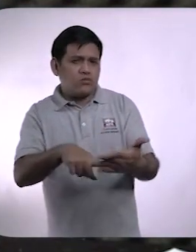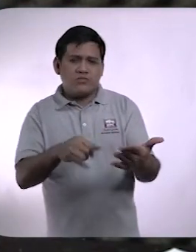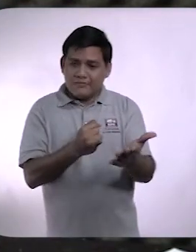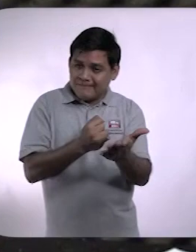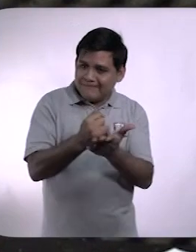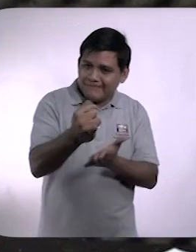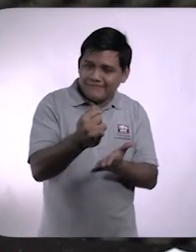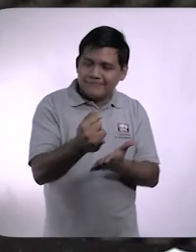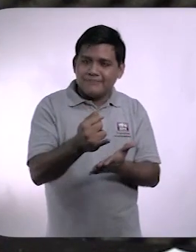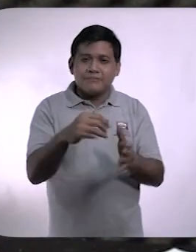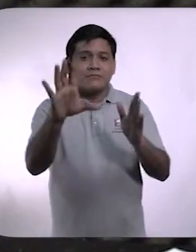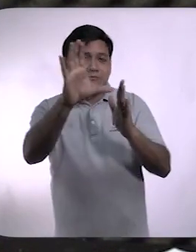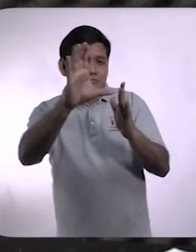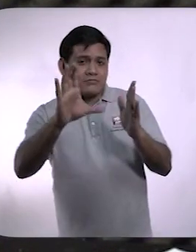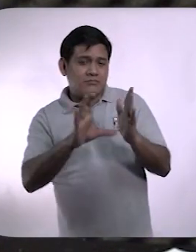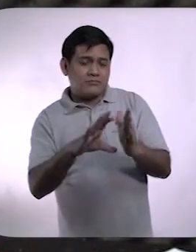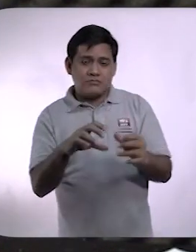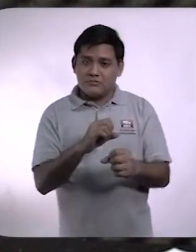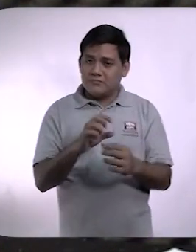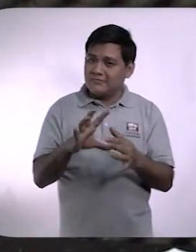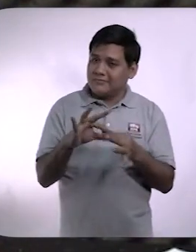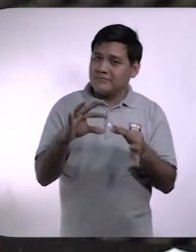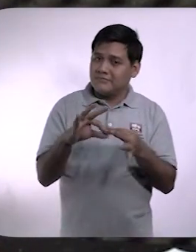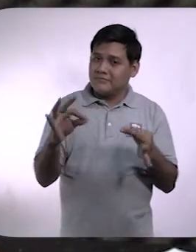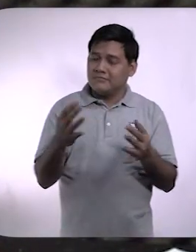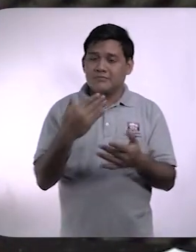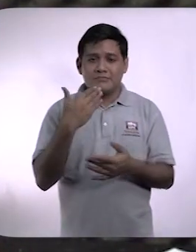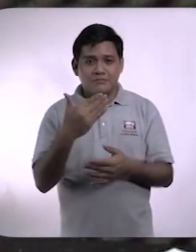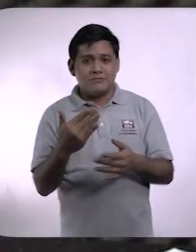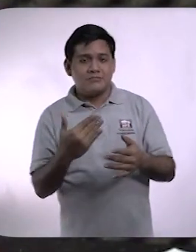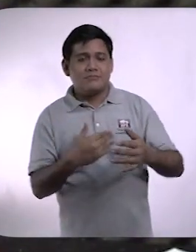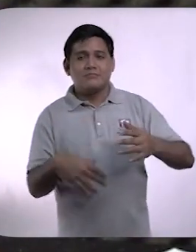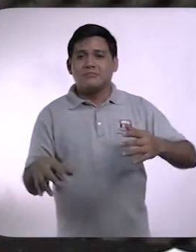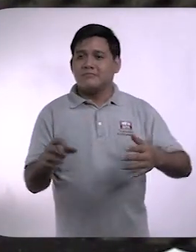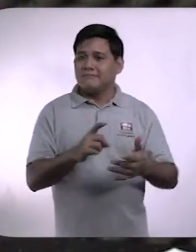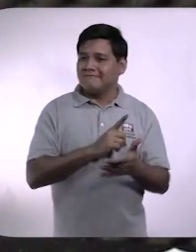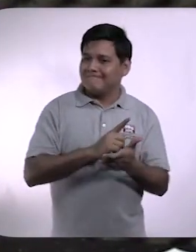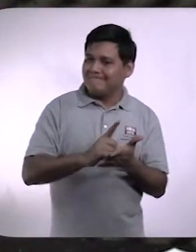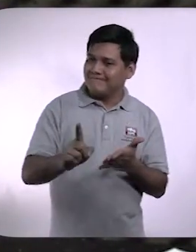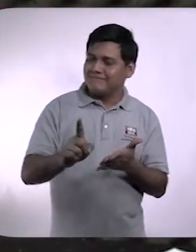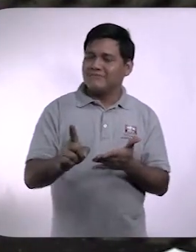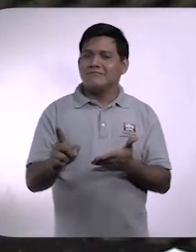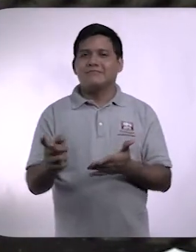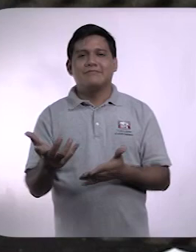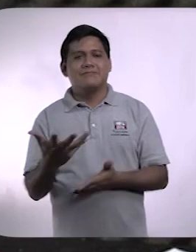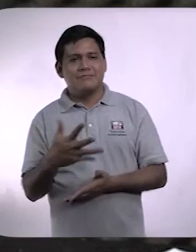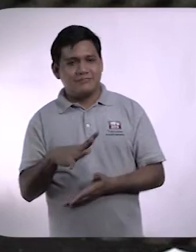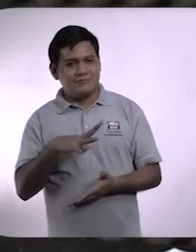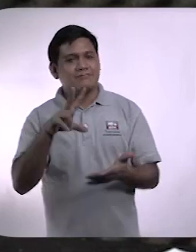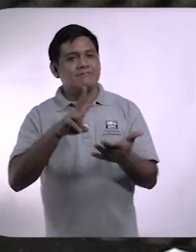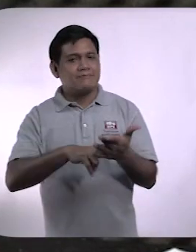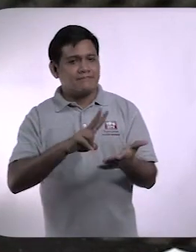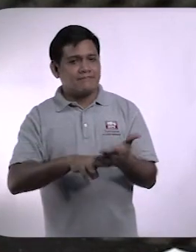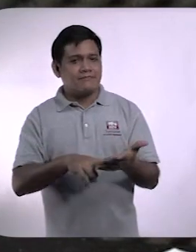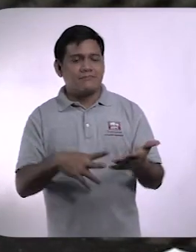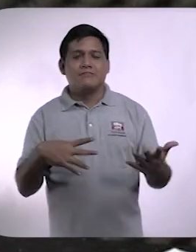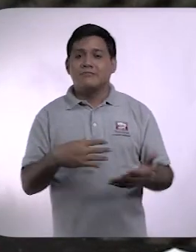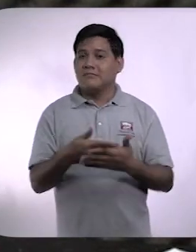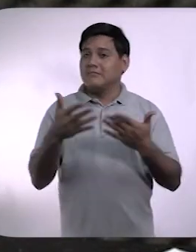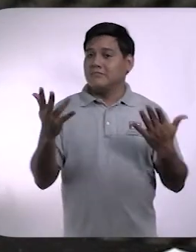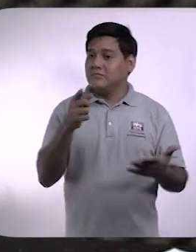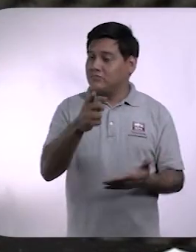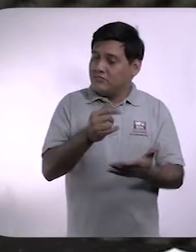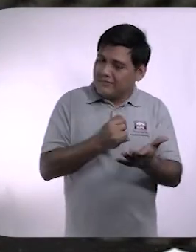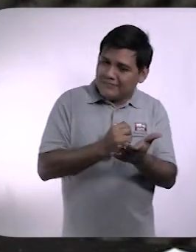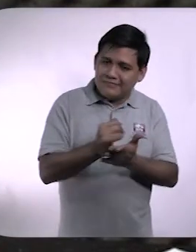y la Constitución es muy clara cuando dice que la soberanía reside en el pueblo, y es ese momento en donde tú estás decidiendo